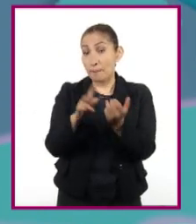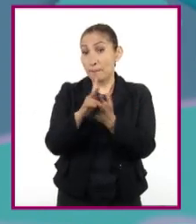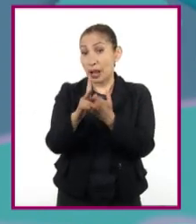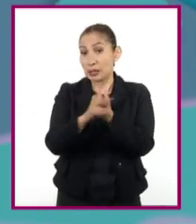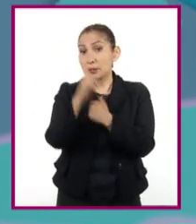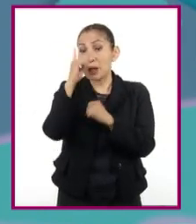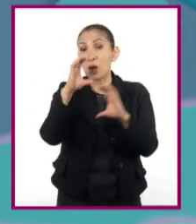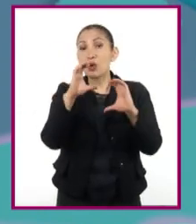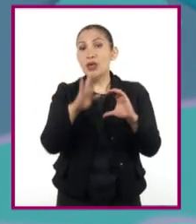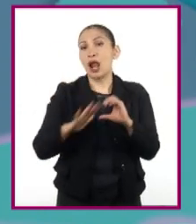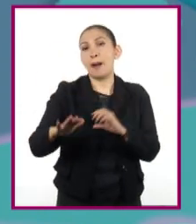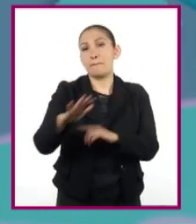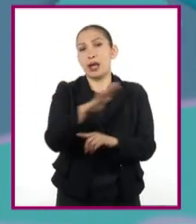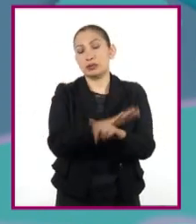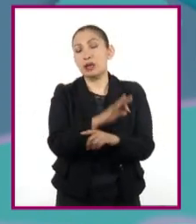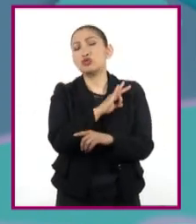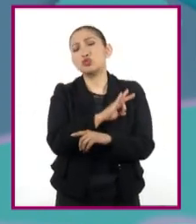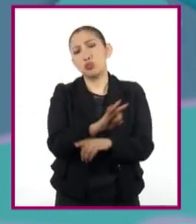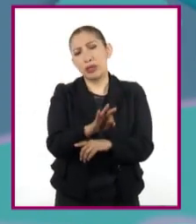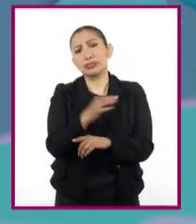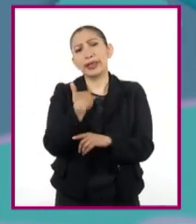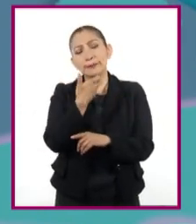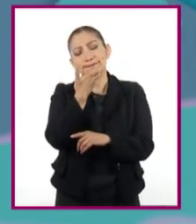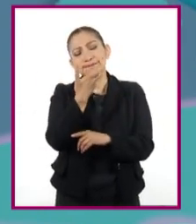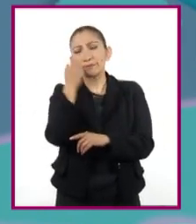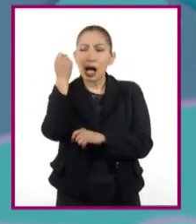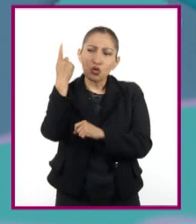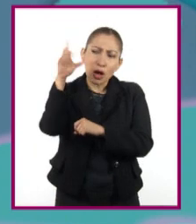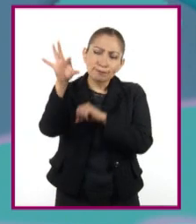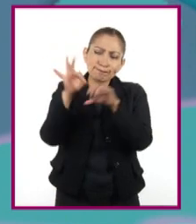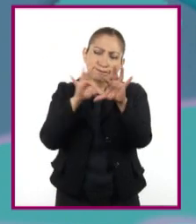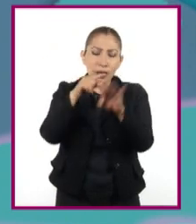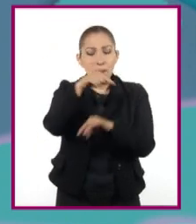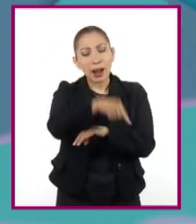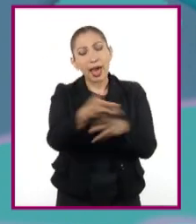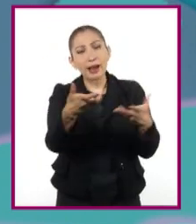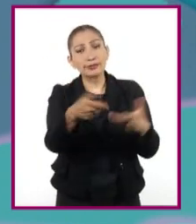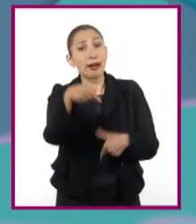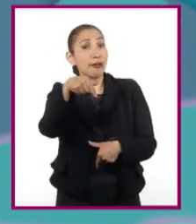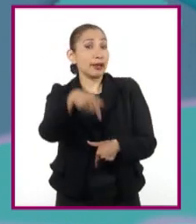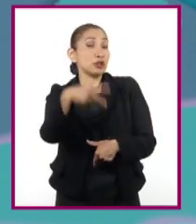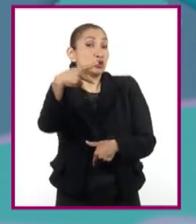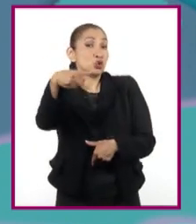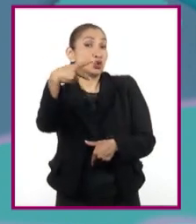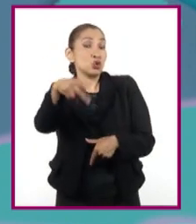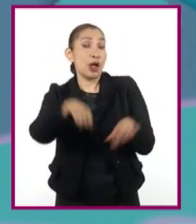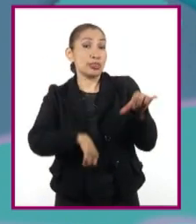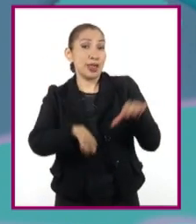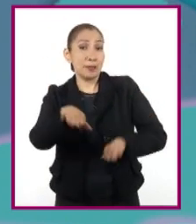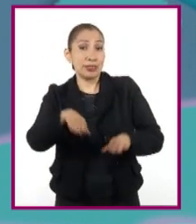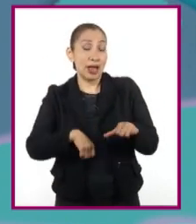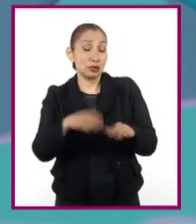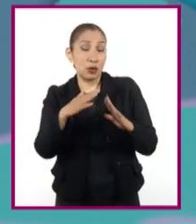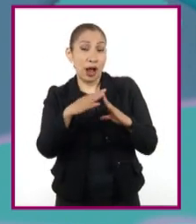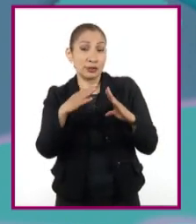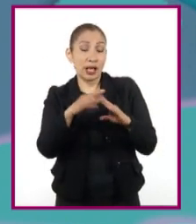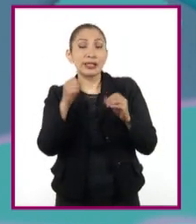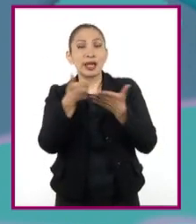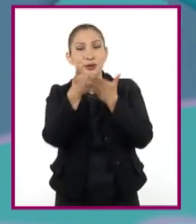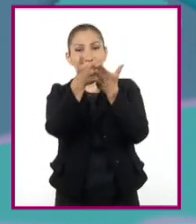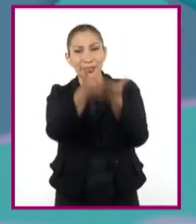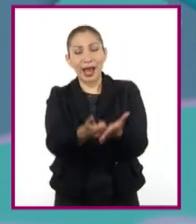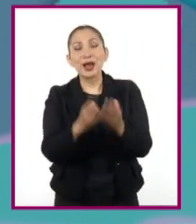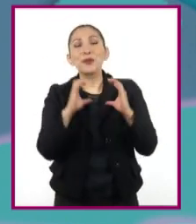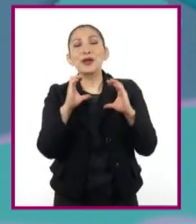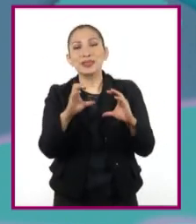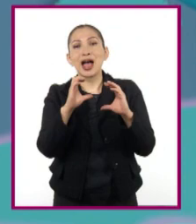para cuidar el medio ambiente, pues pueden adaptar algunos aspectos para realizar sus propias acciones en casa y contribuir